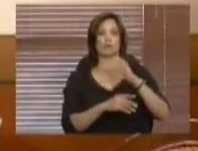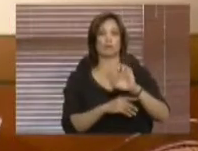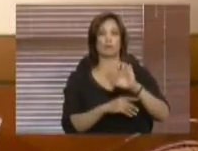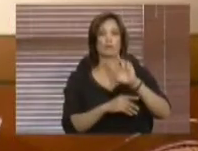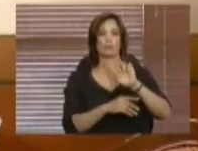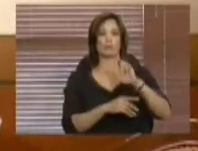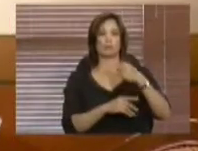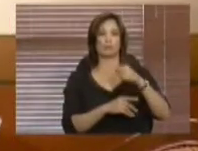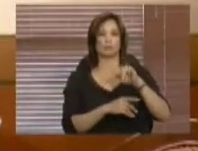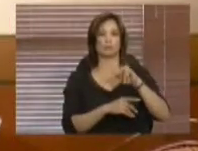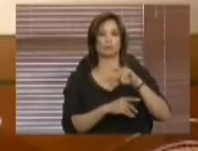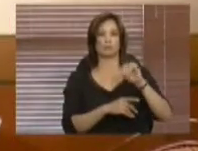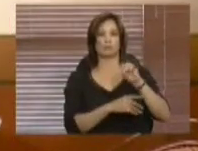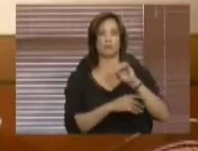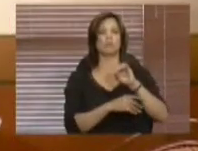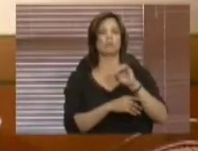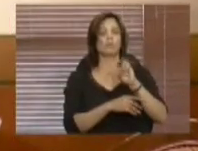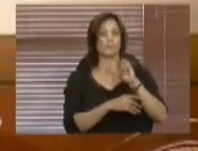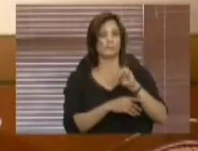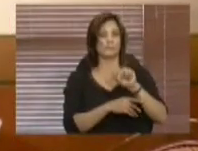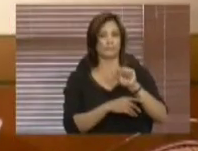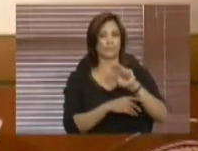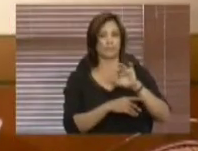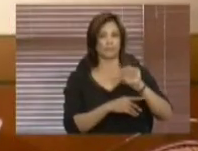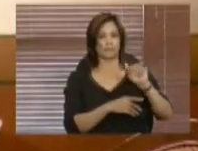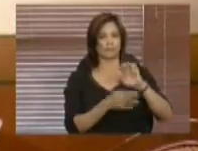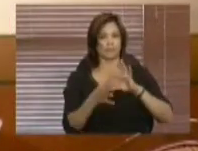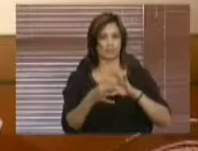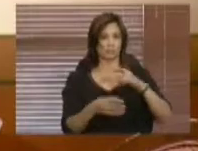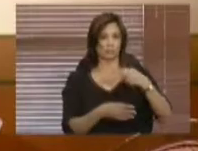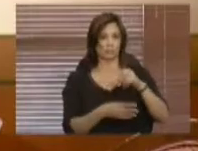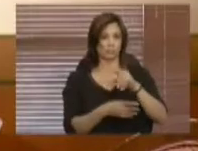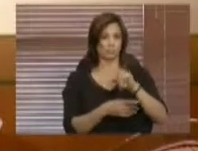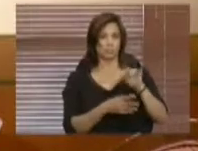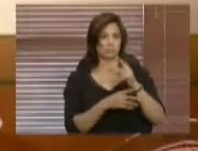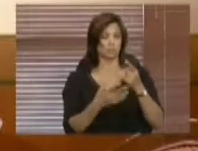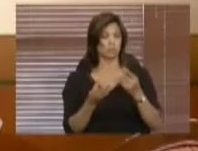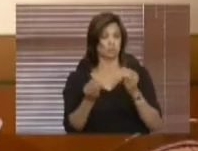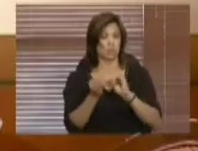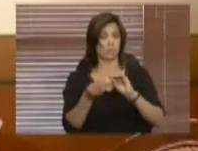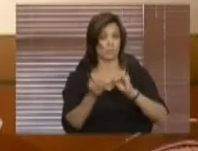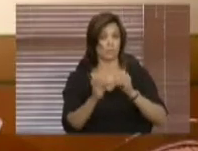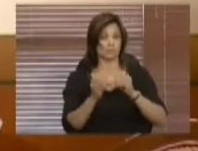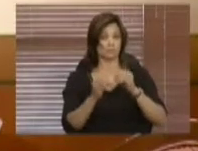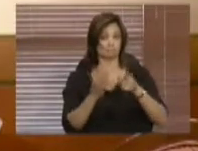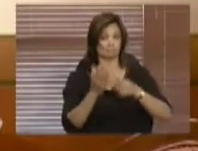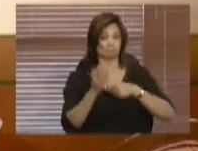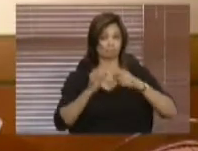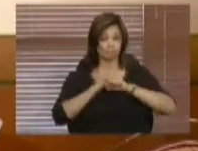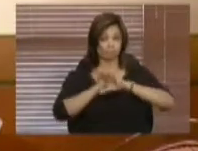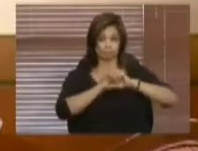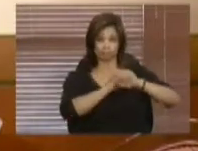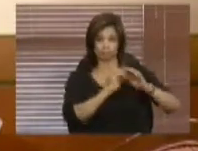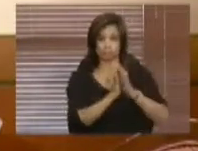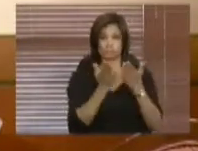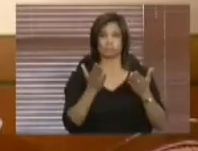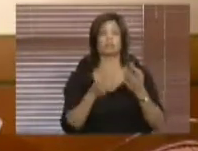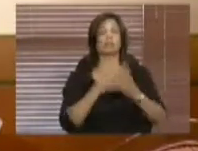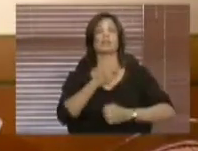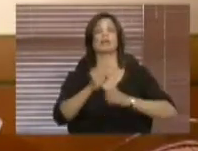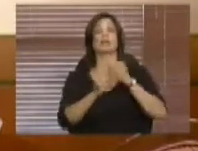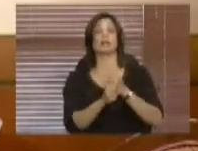de Hostos. Continuamos con el desarrollo de nuevos números del Boletín Constitucional, del